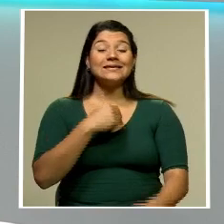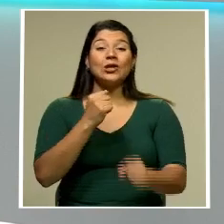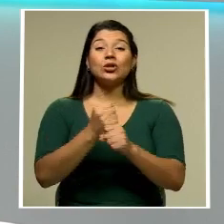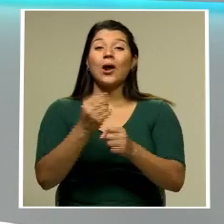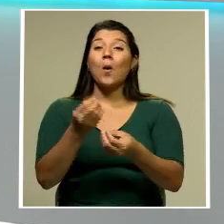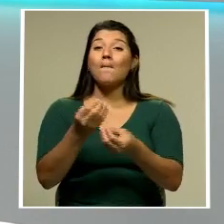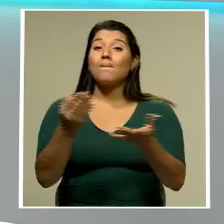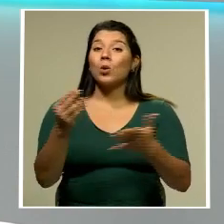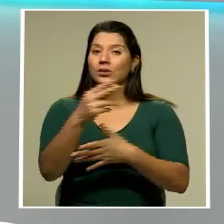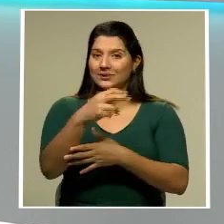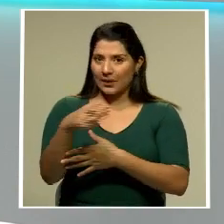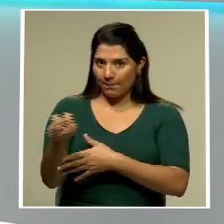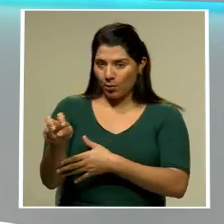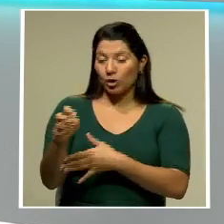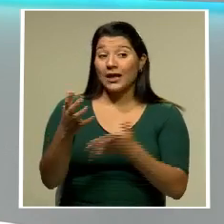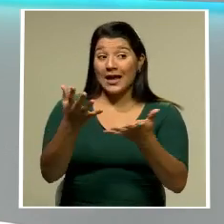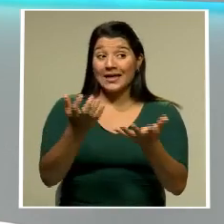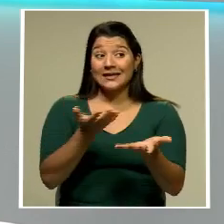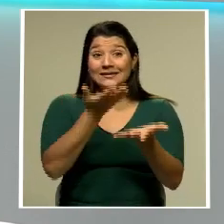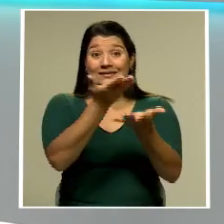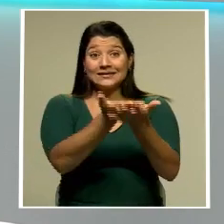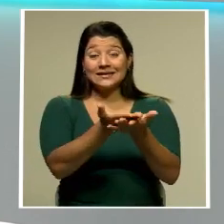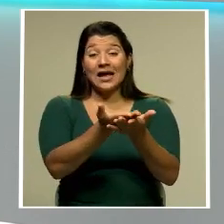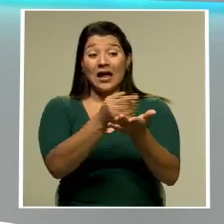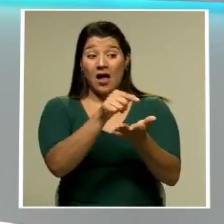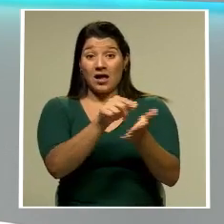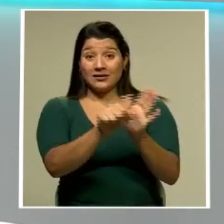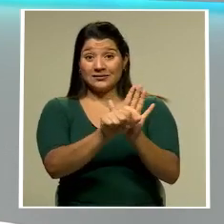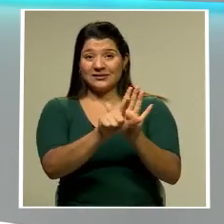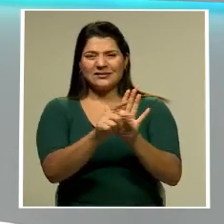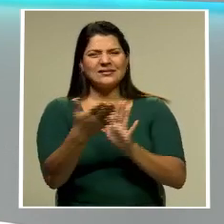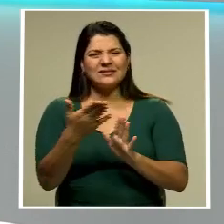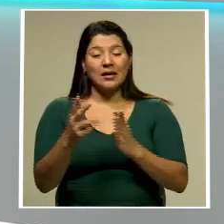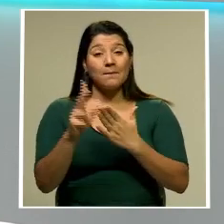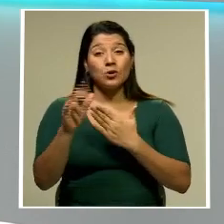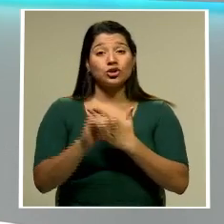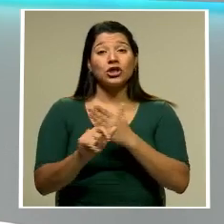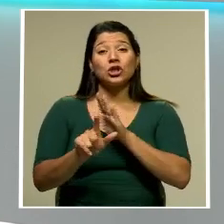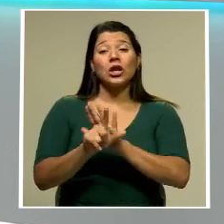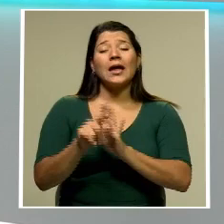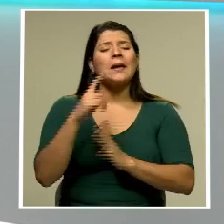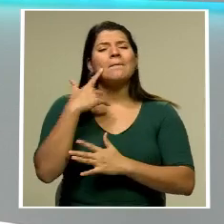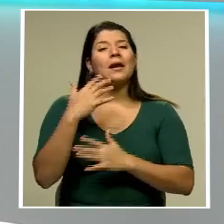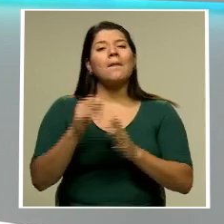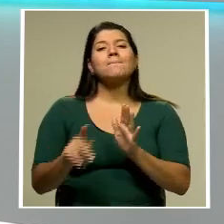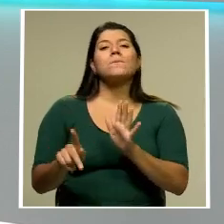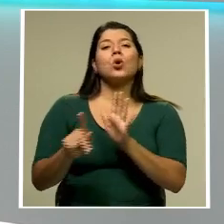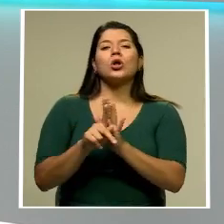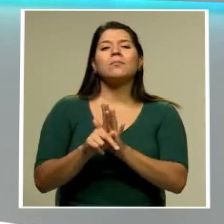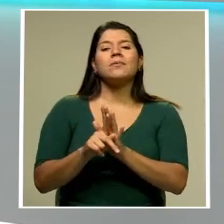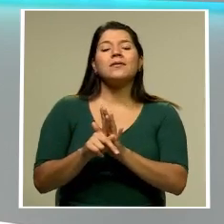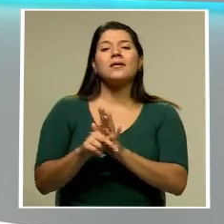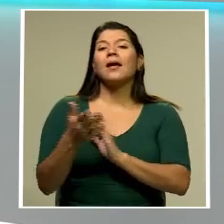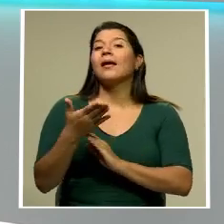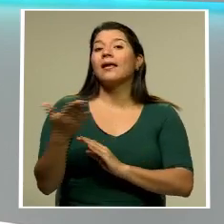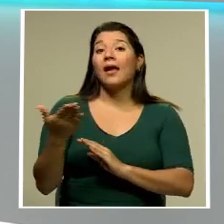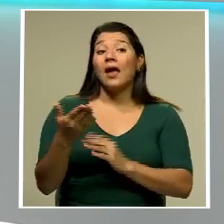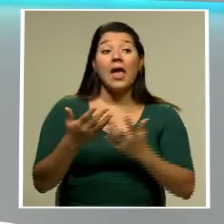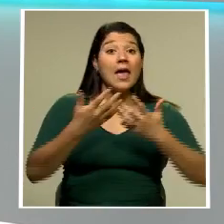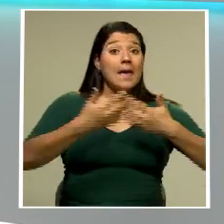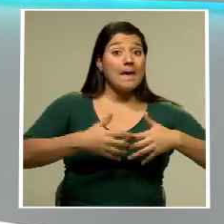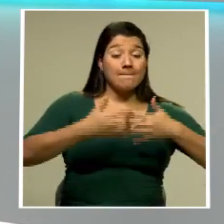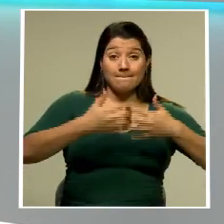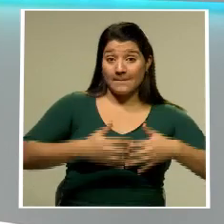Transportes presentará a la Asamblea Legislativa un proyecto de ley que propone prohibir la participación de